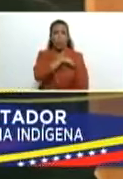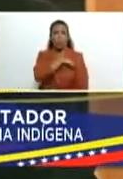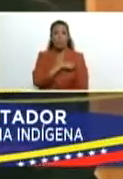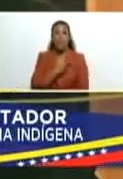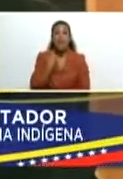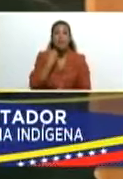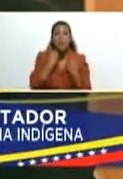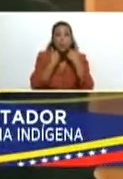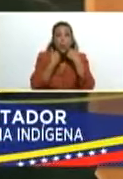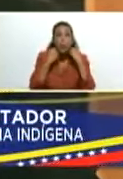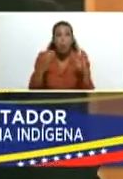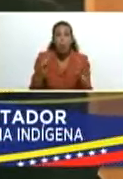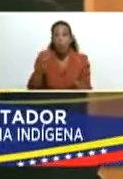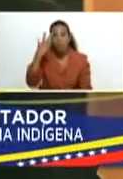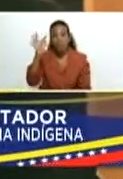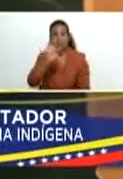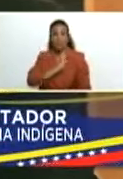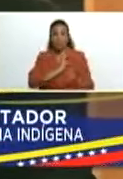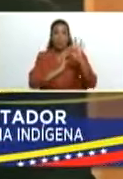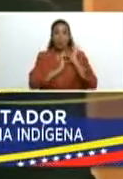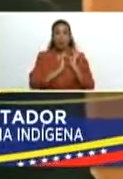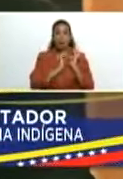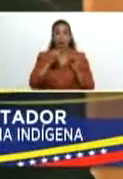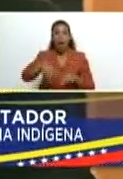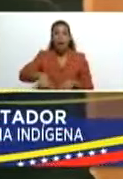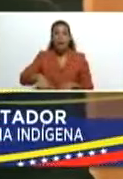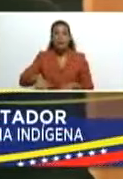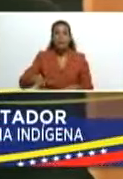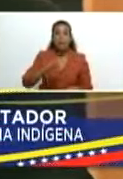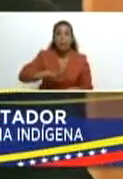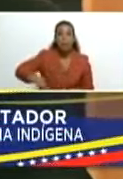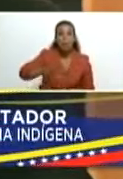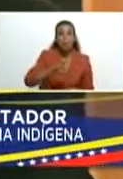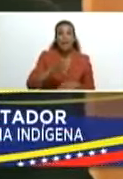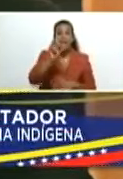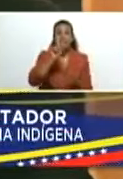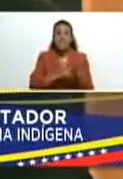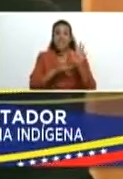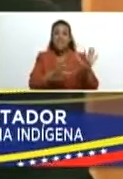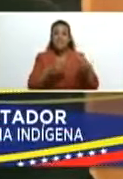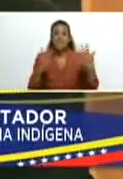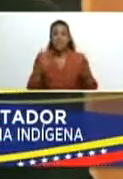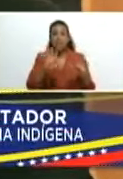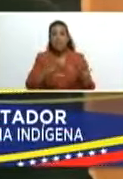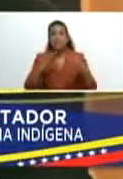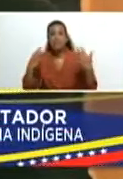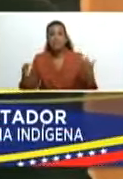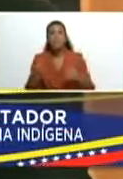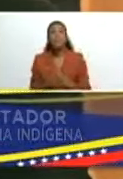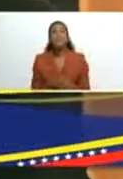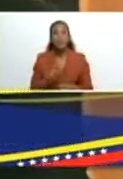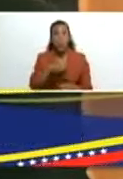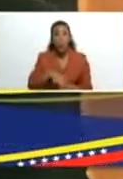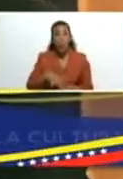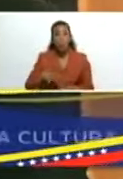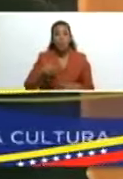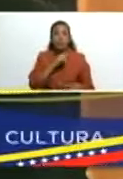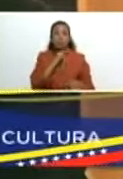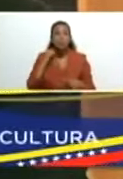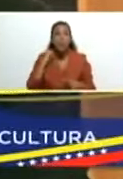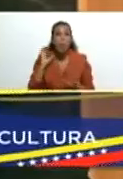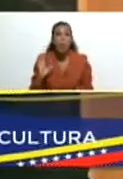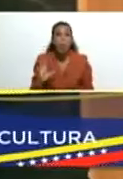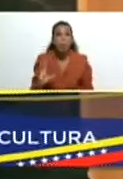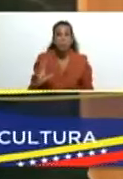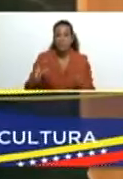enfermedad como arma de guerra, las epidemias durante la invasión en la costa central de Venezuela en los siglos XVI y XVII. La hegemonía del clero, dogma y poder,